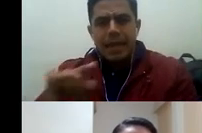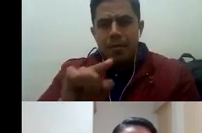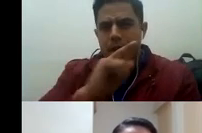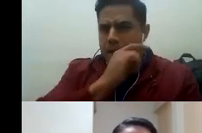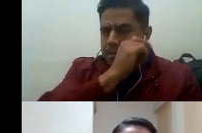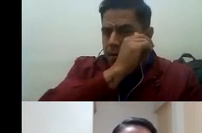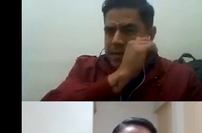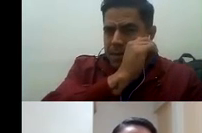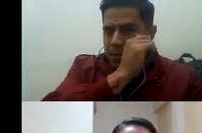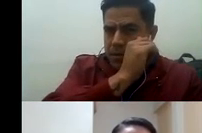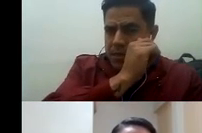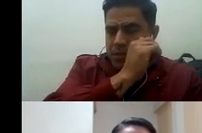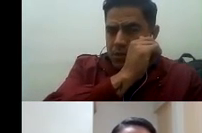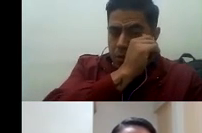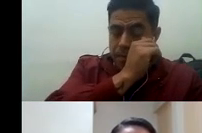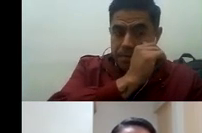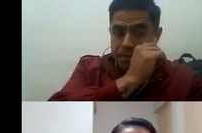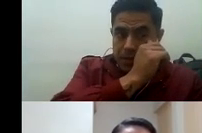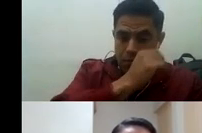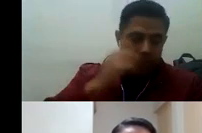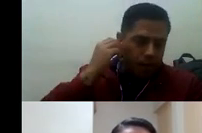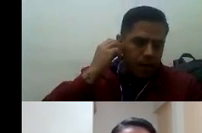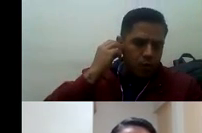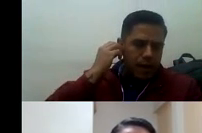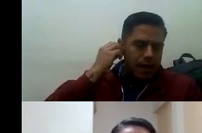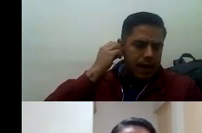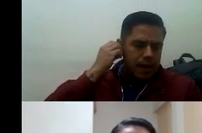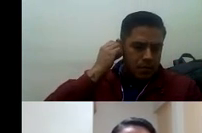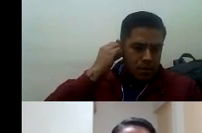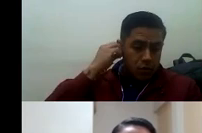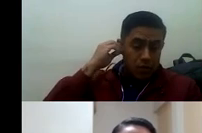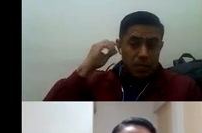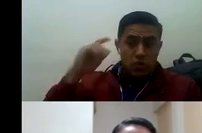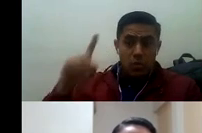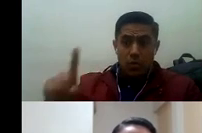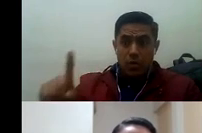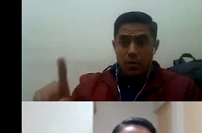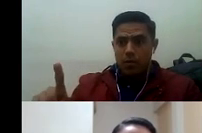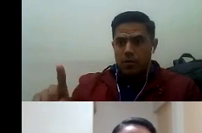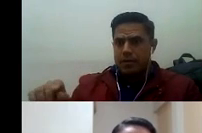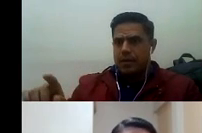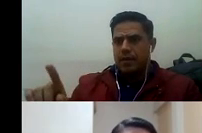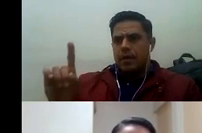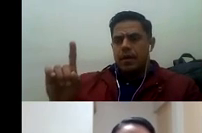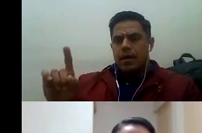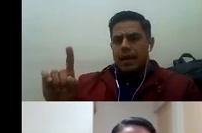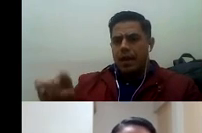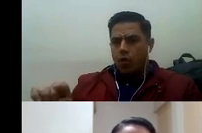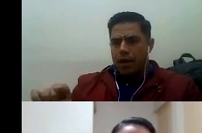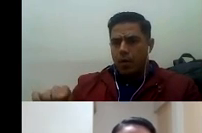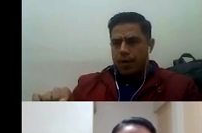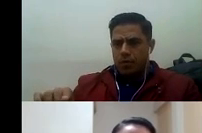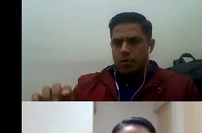Aquí, por ejemplo, esta aportación, recuerdo perfecto, fue de un despacho muy importante de